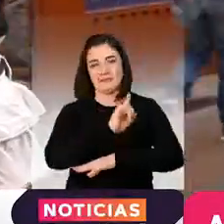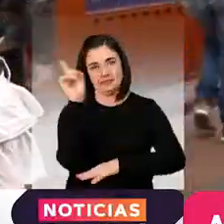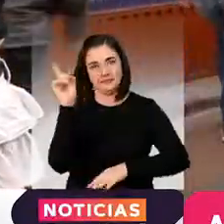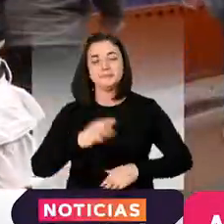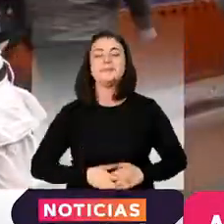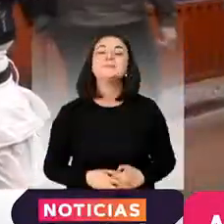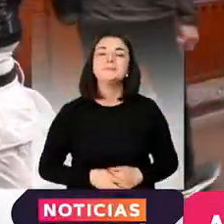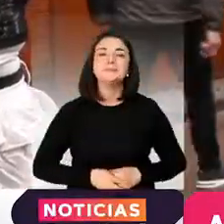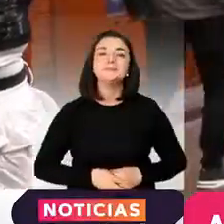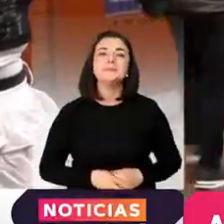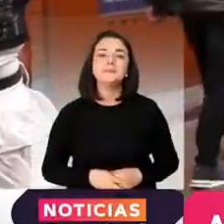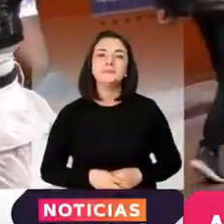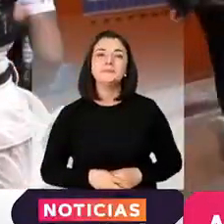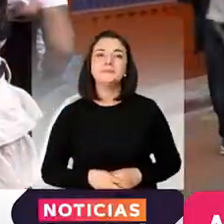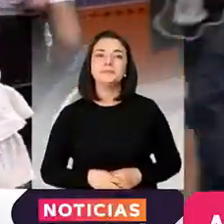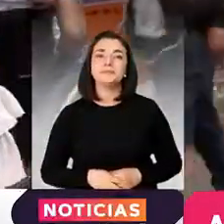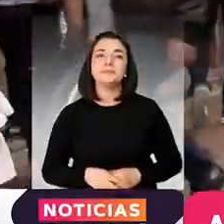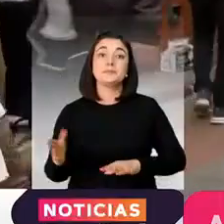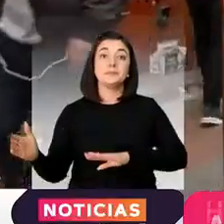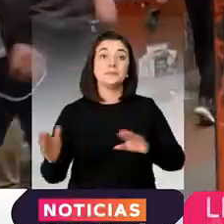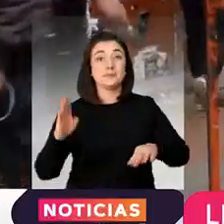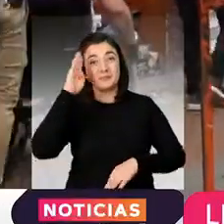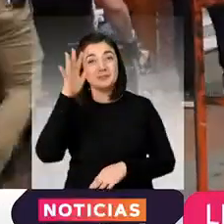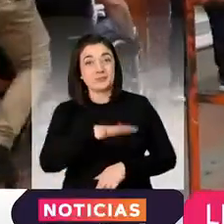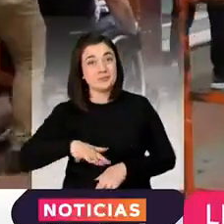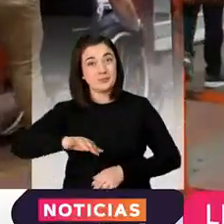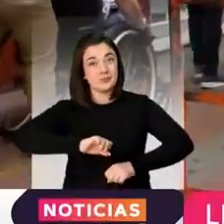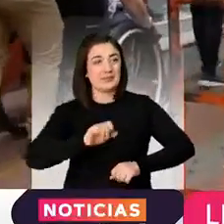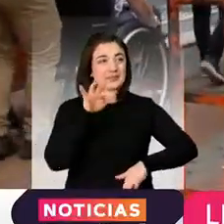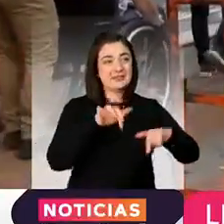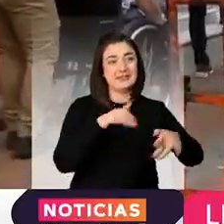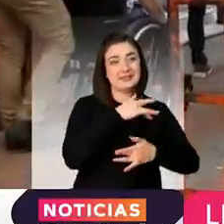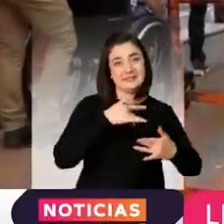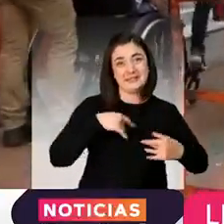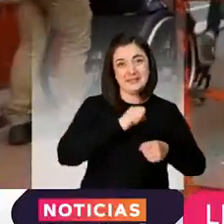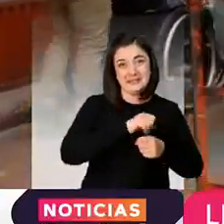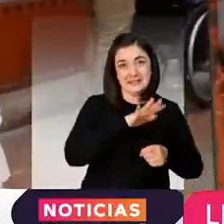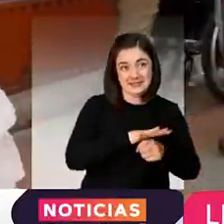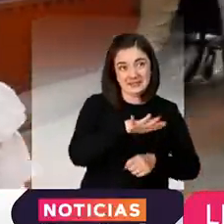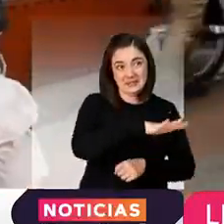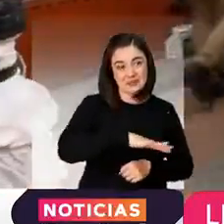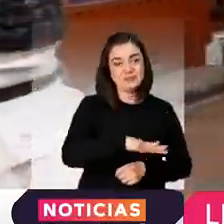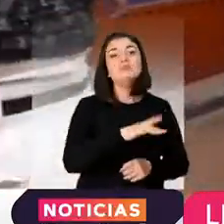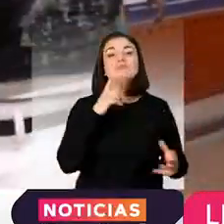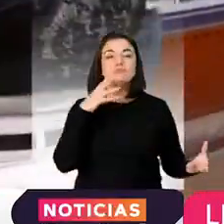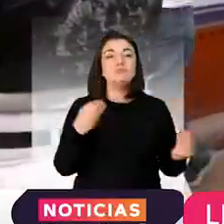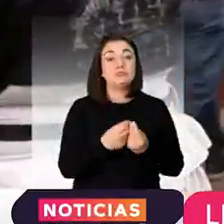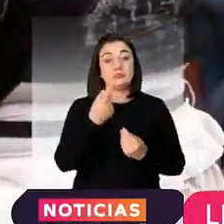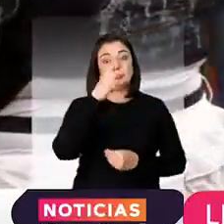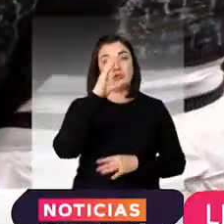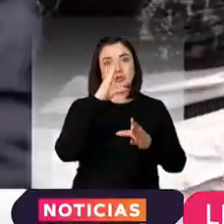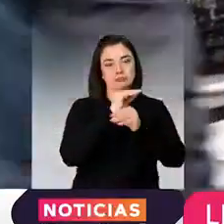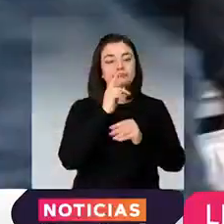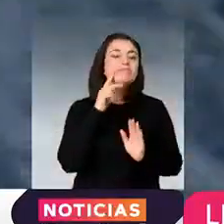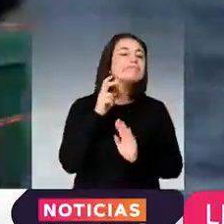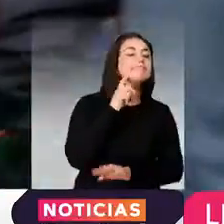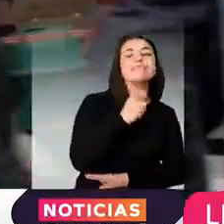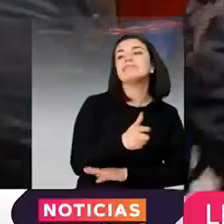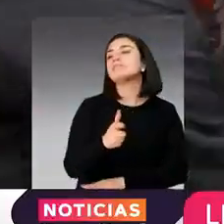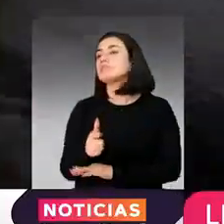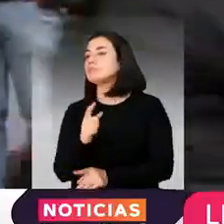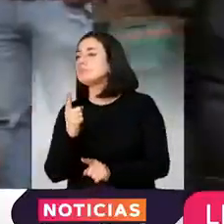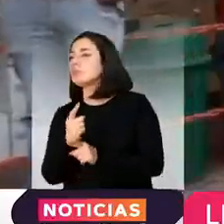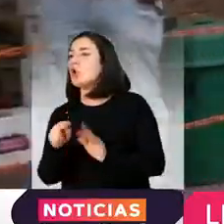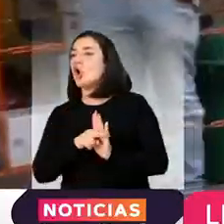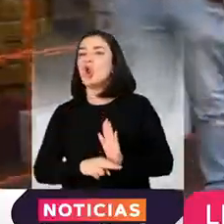La Policía Metropolitana de Bogotá y la Secretaría Distrital de Gobierno trabajarán desde la medianoche para el cumplimiento de esta normativa de la ley